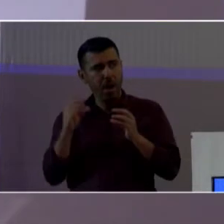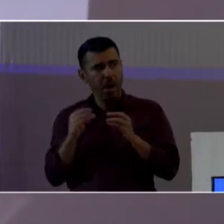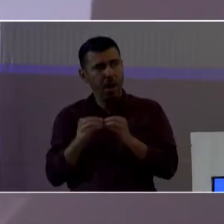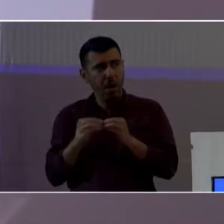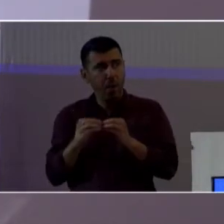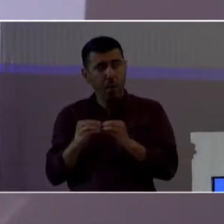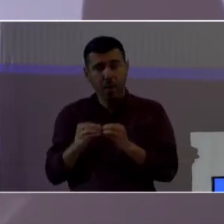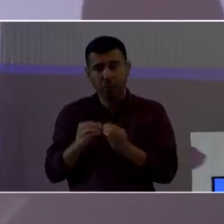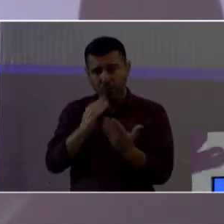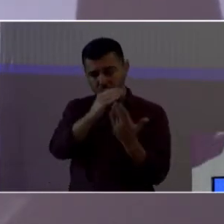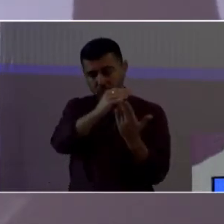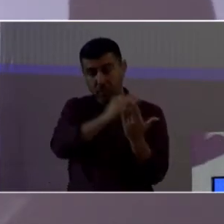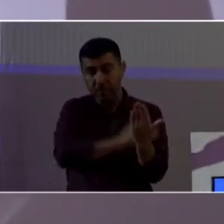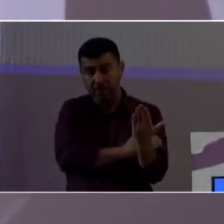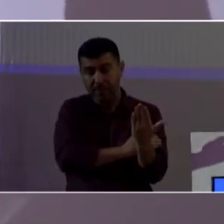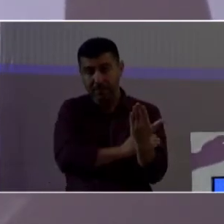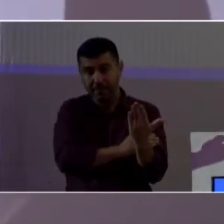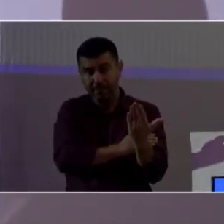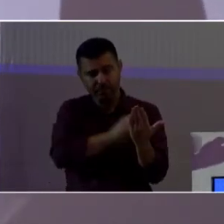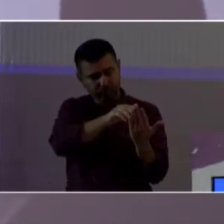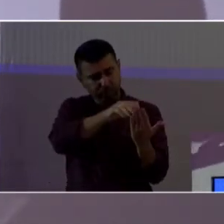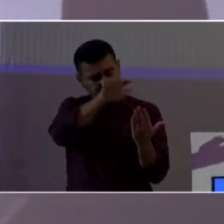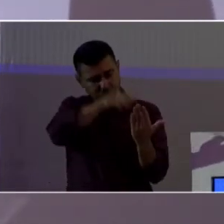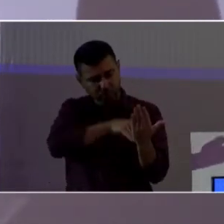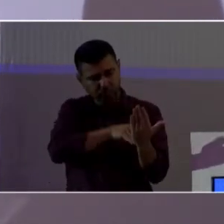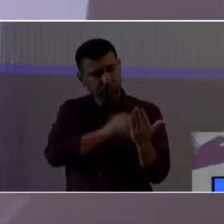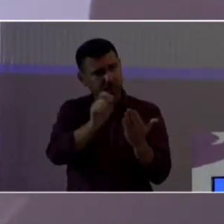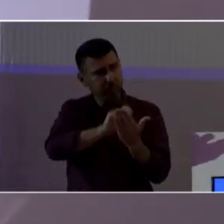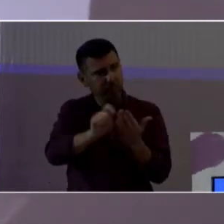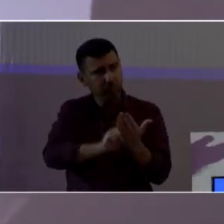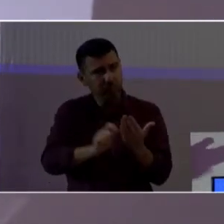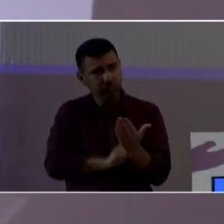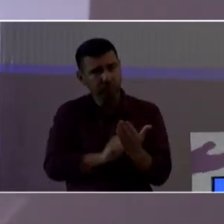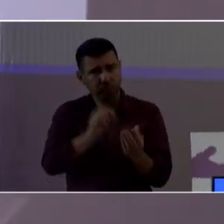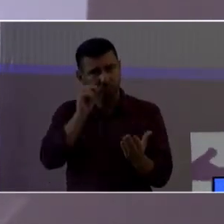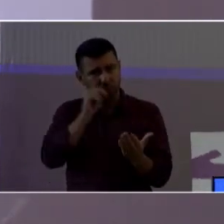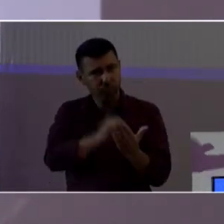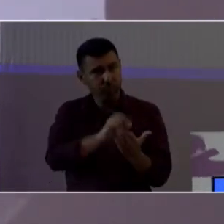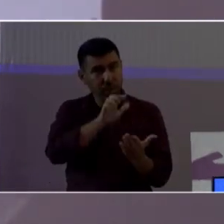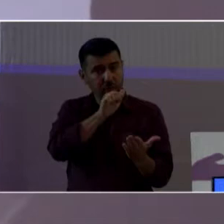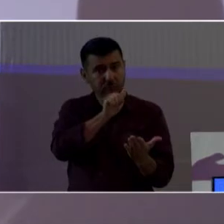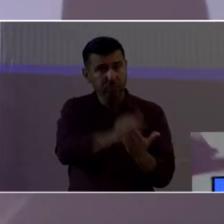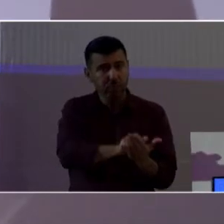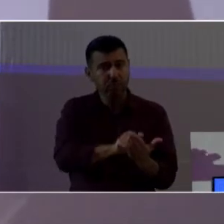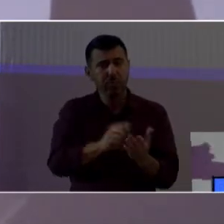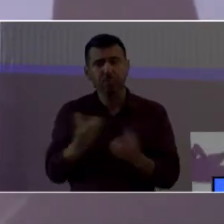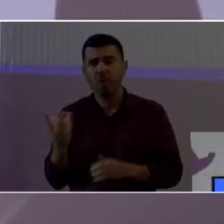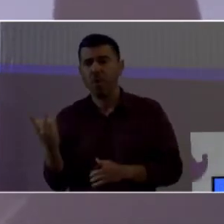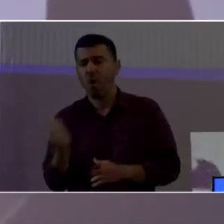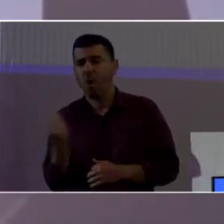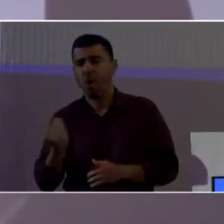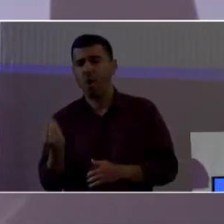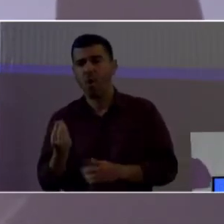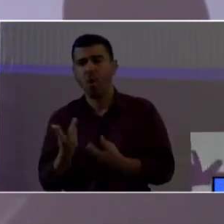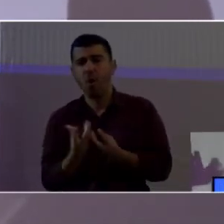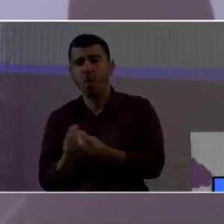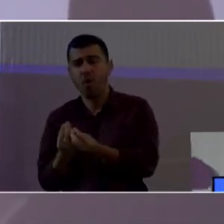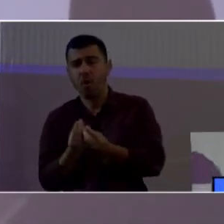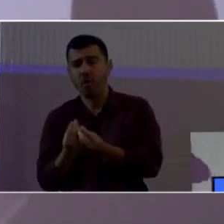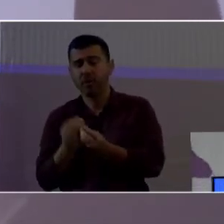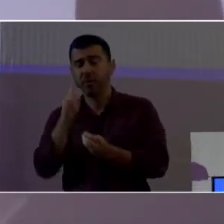documento que lo presentamos ante el Consejo de Ecomún, al Consejo Nacional de